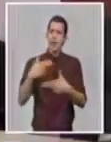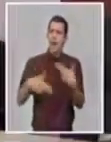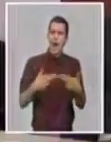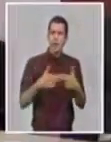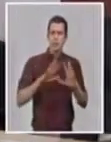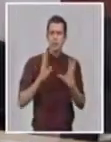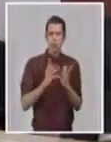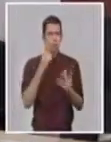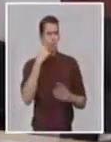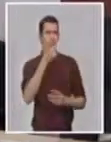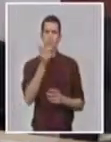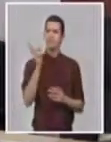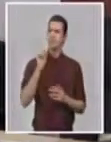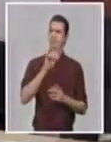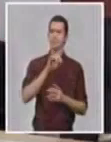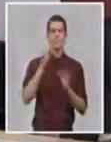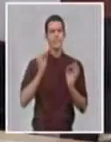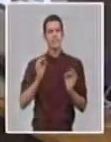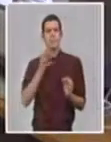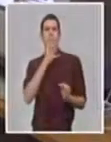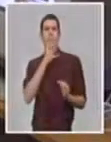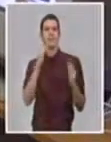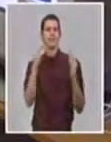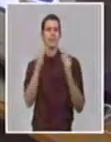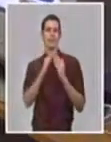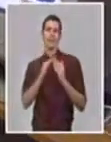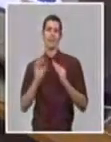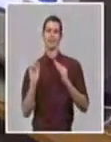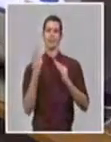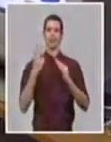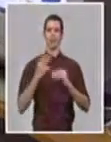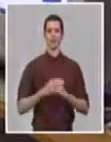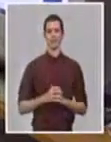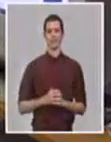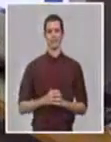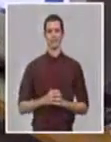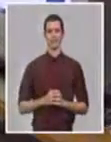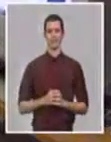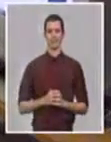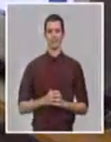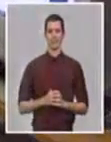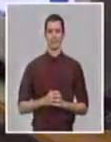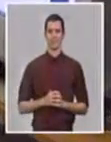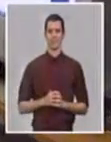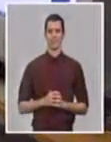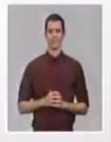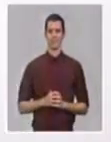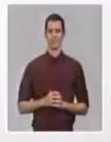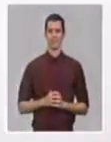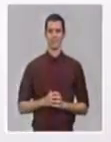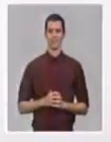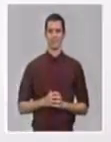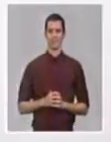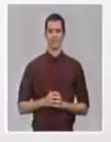vez. Granma es como mi segunda casa. Jesús Angélica Arce Montero, especial para la Mesa Redonda.